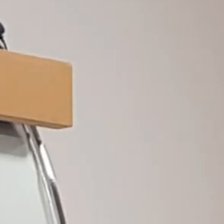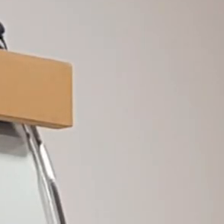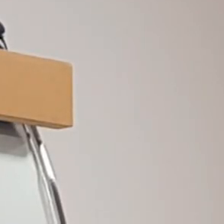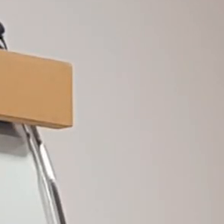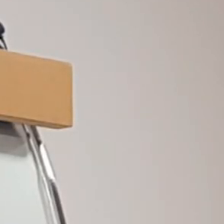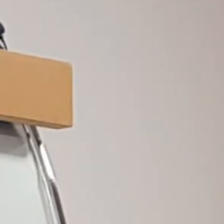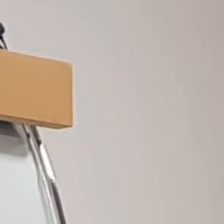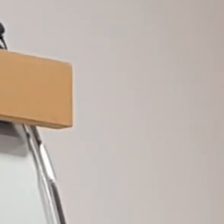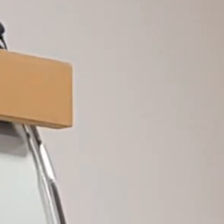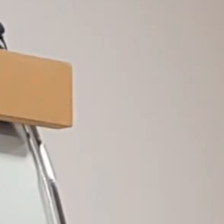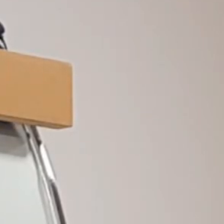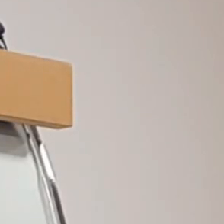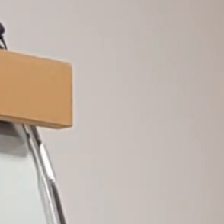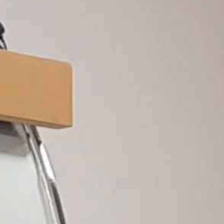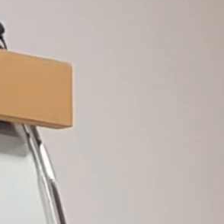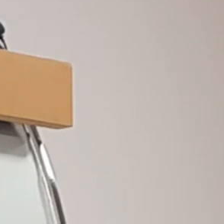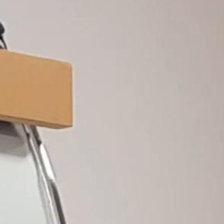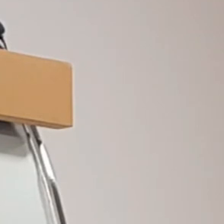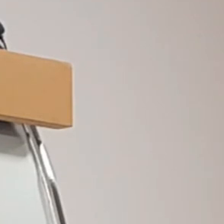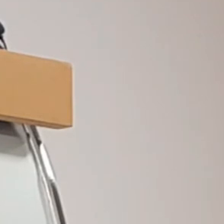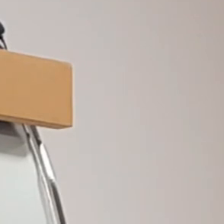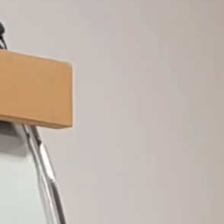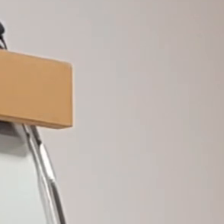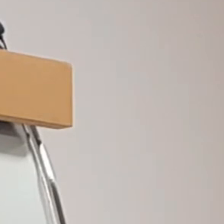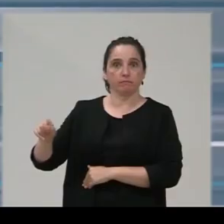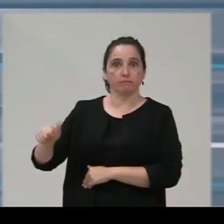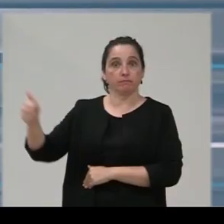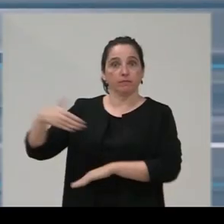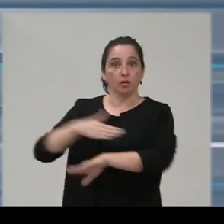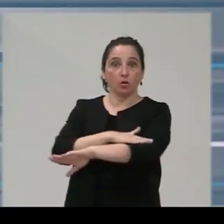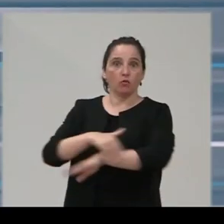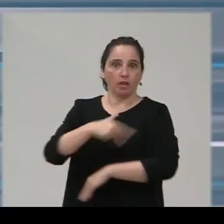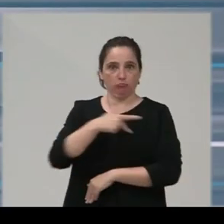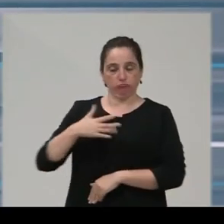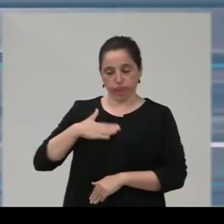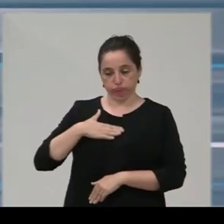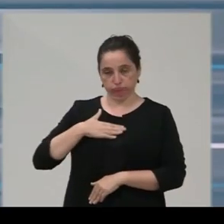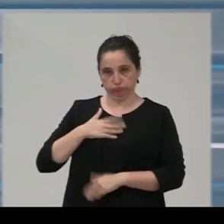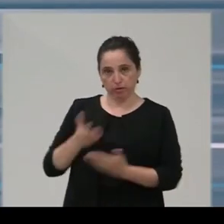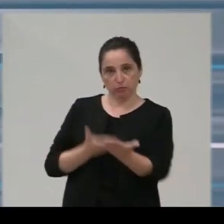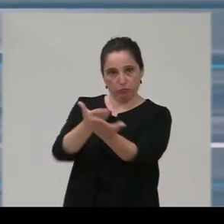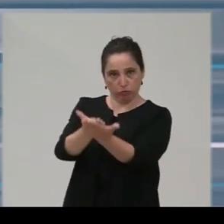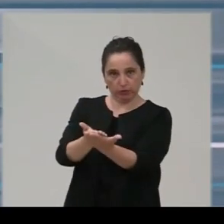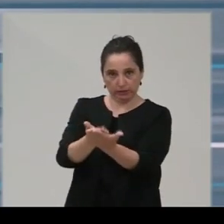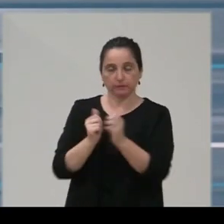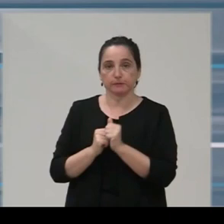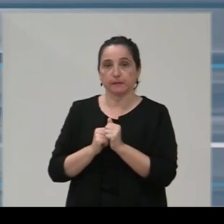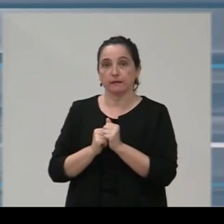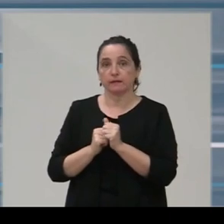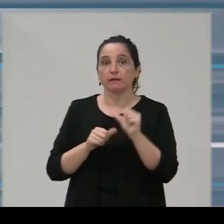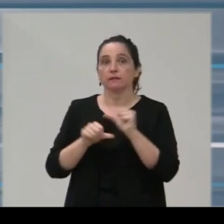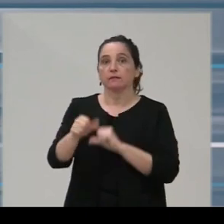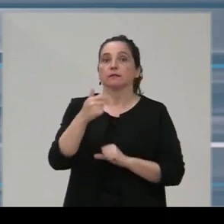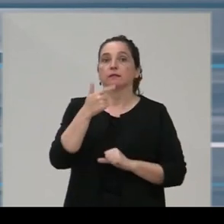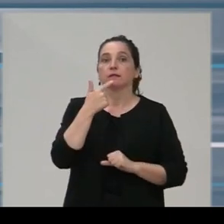del presidente a la autoridad portuaria compete al gobierno regional su propuesta como